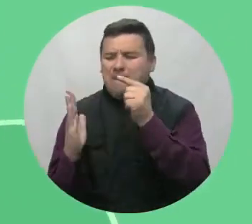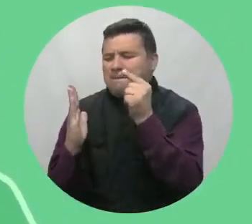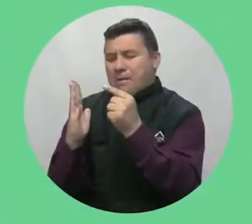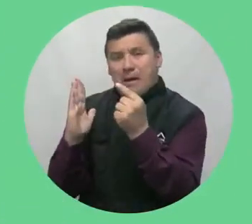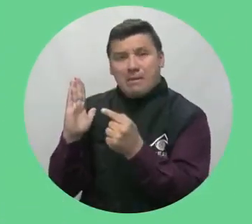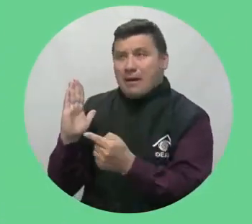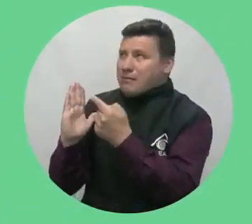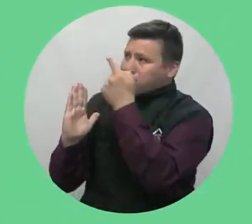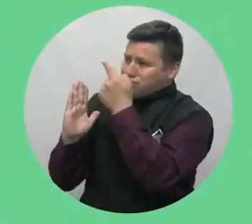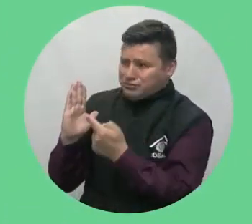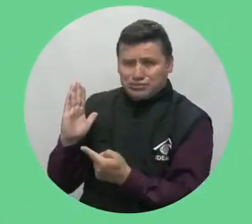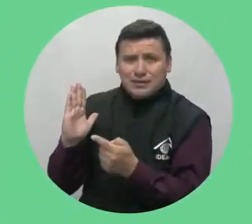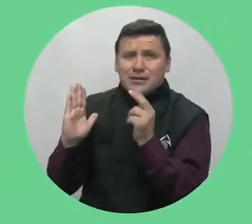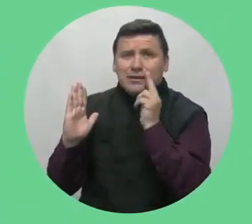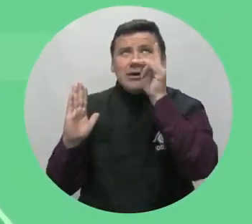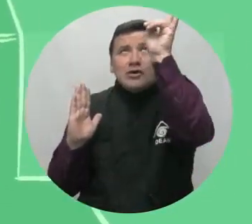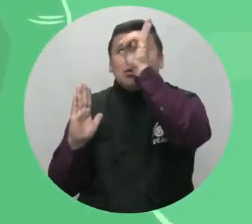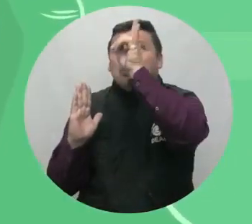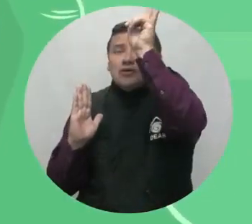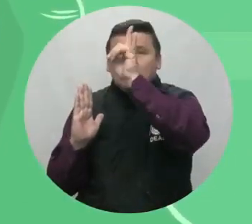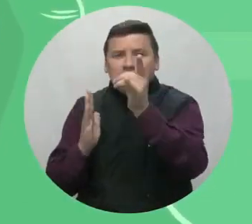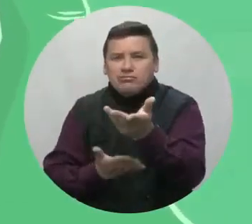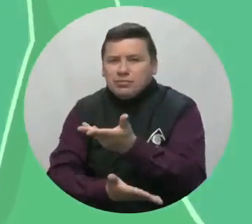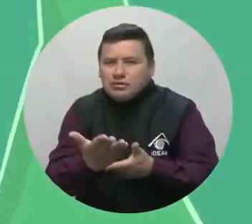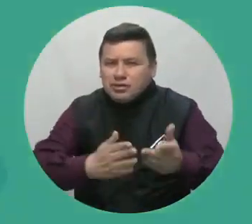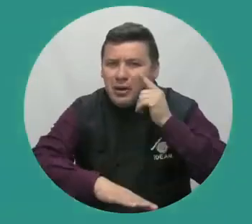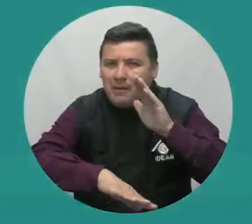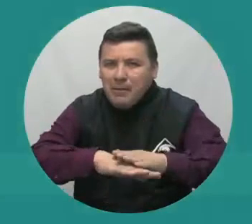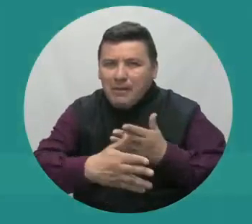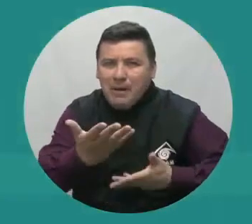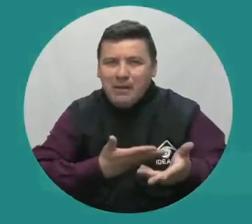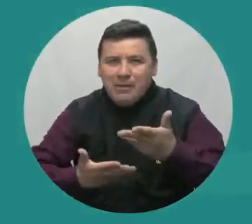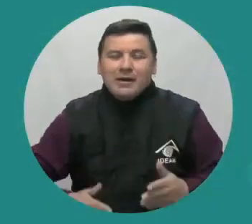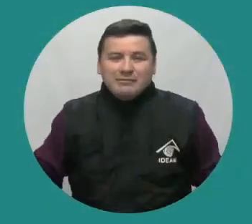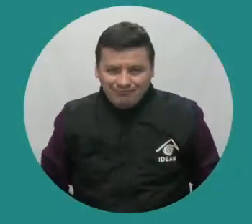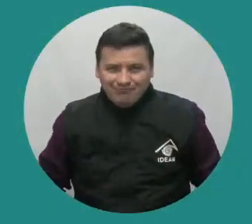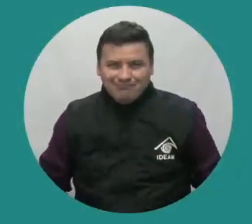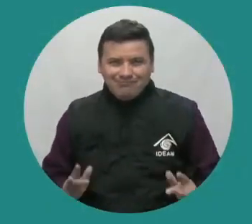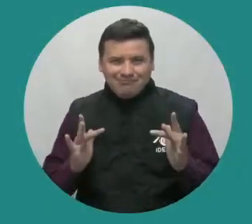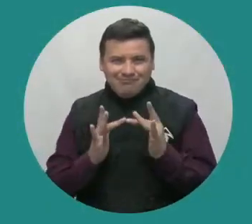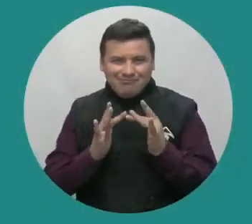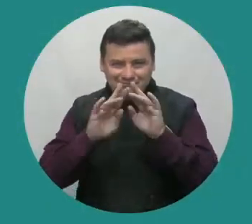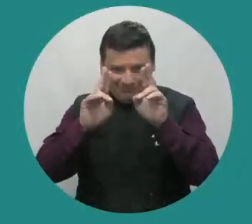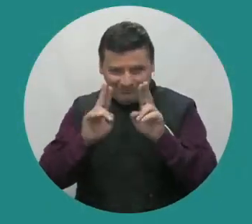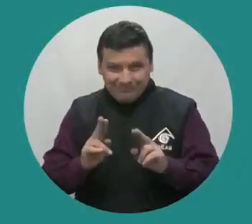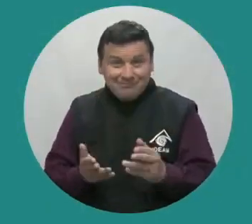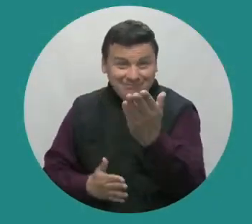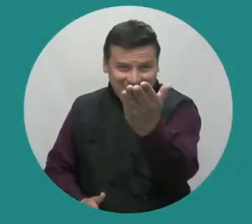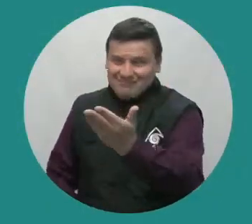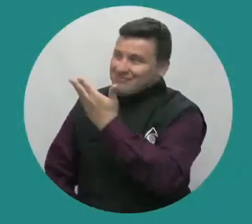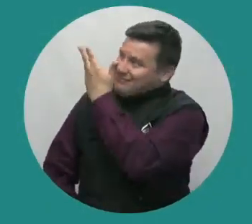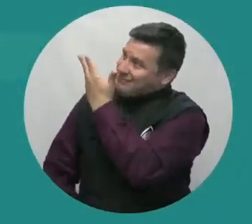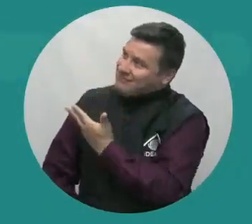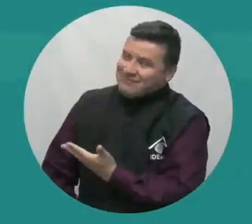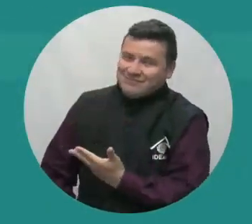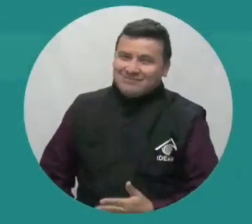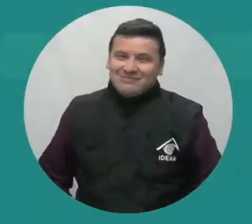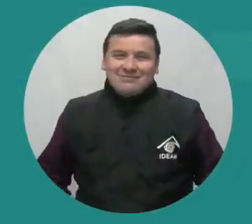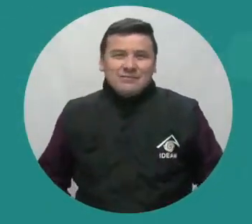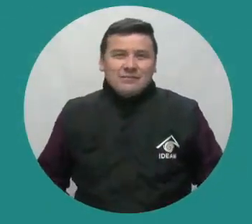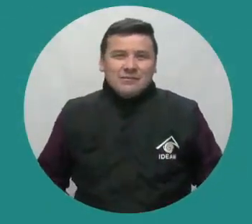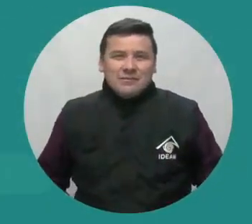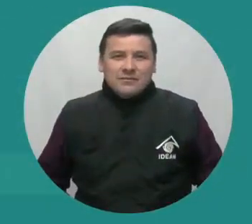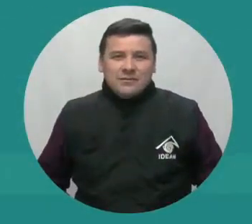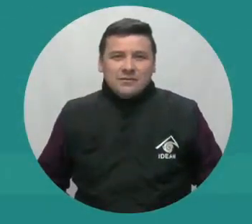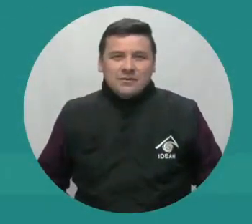real, detallada, satelital, recomendaciones y muchas opciones de interacción. Síganos a través de nuestras redes sociales.